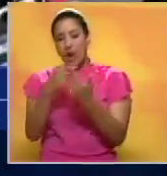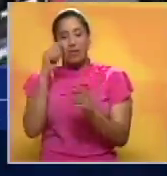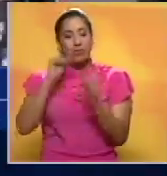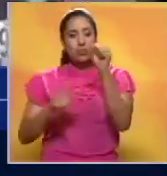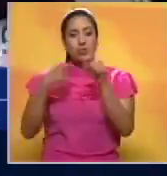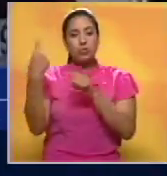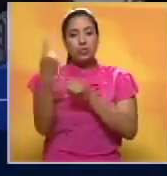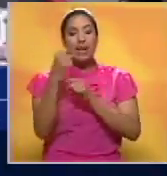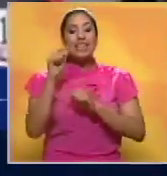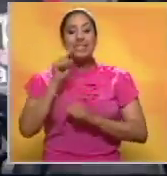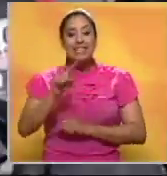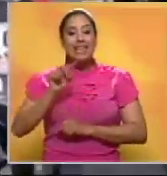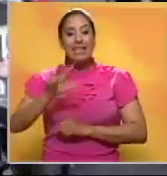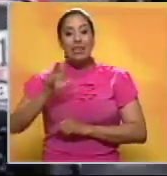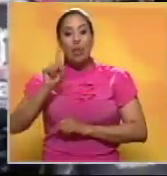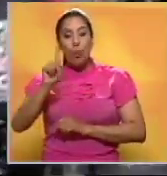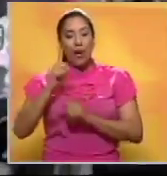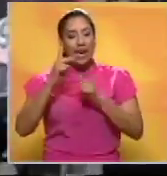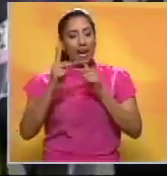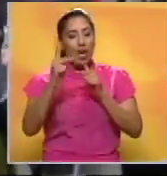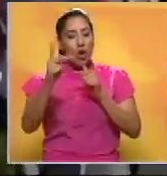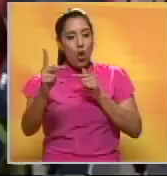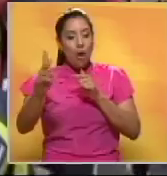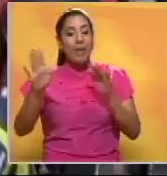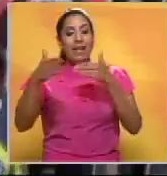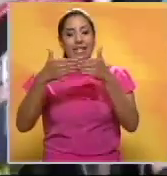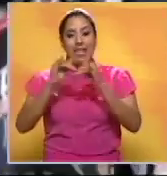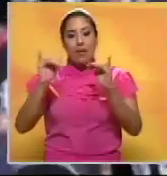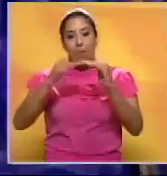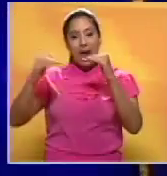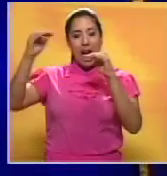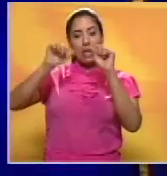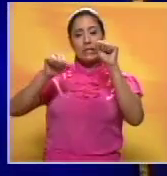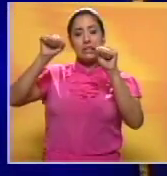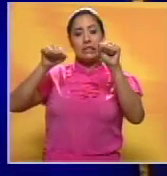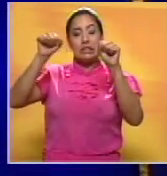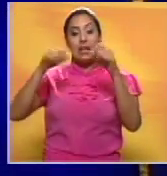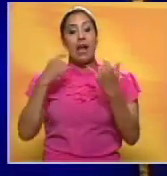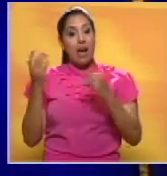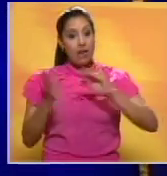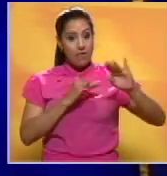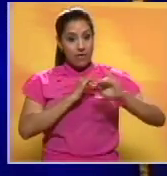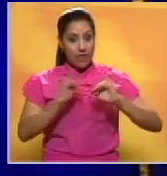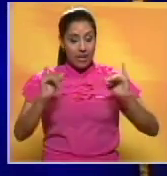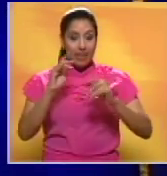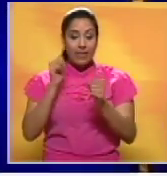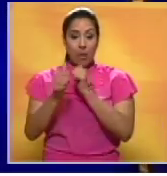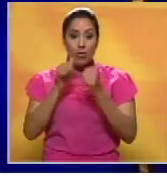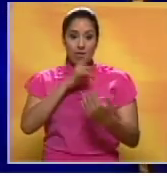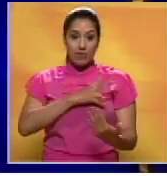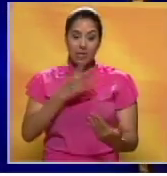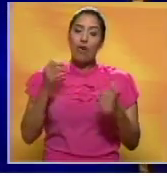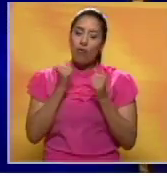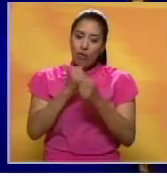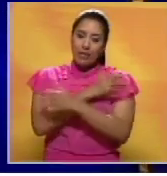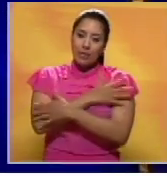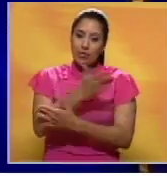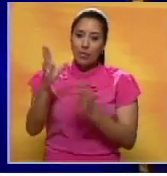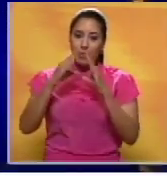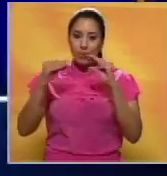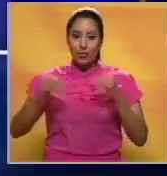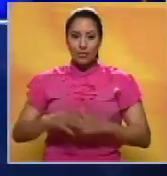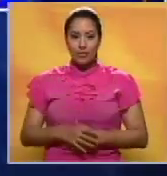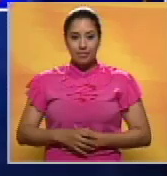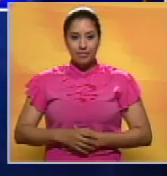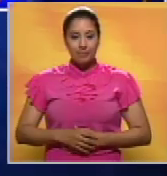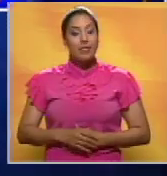un recorrido de 131 kilómetros y un cierre en alto. Amigos, hasta aquí los deportes en su noticiero Venevisión. Un fuerte abrazo